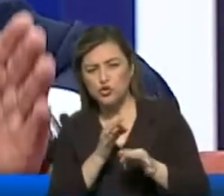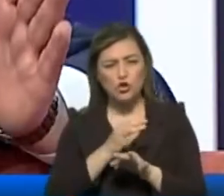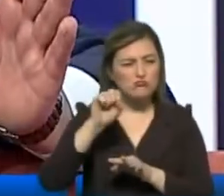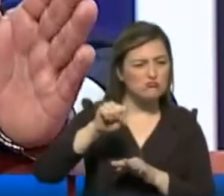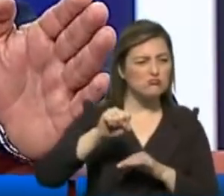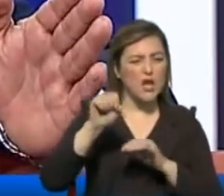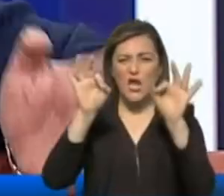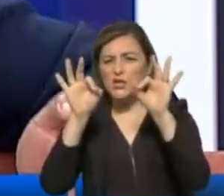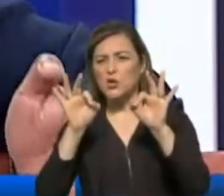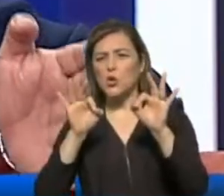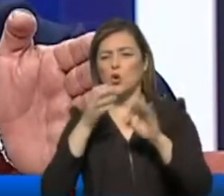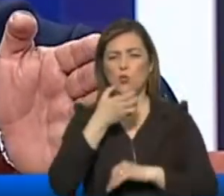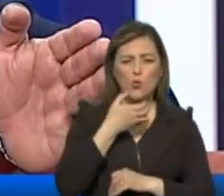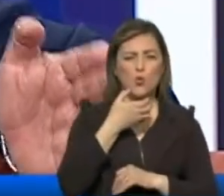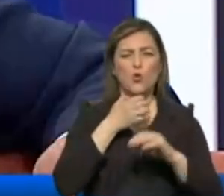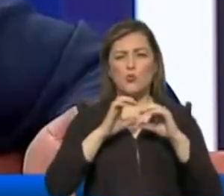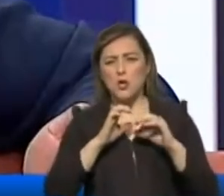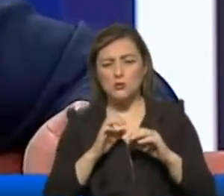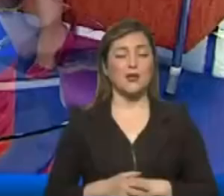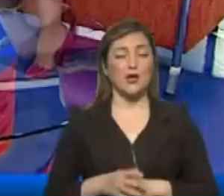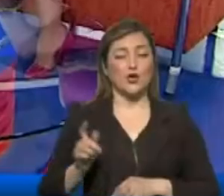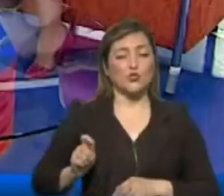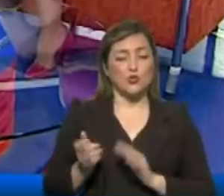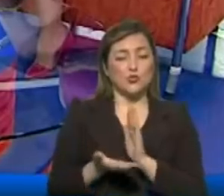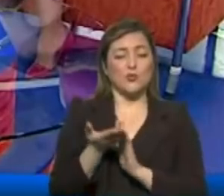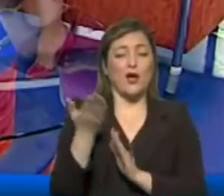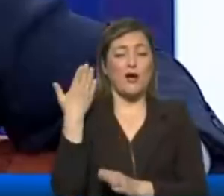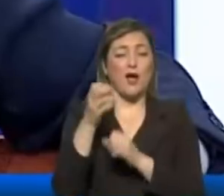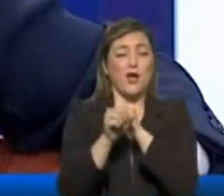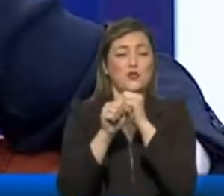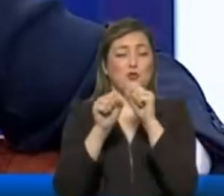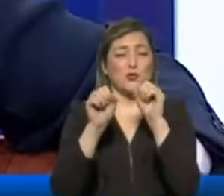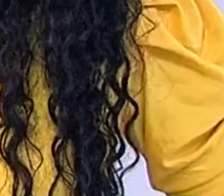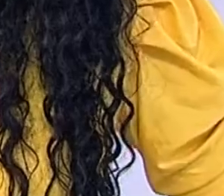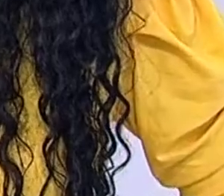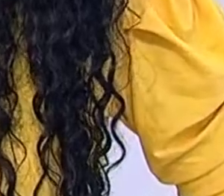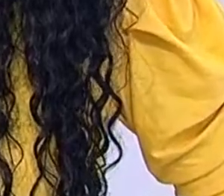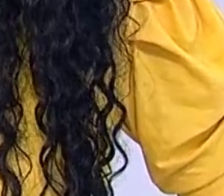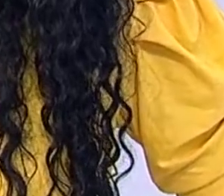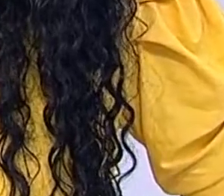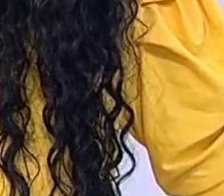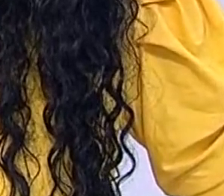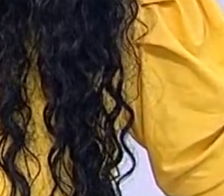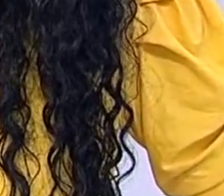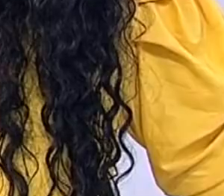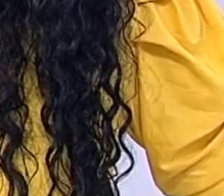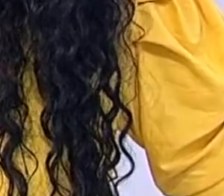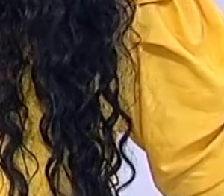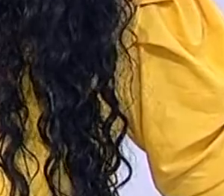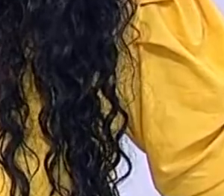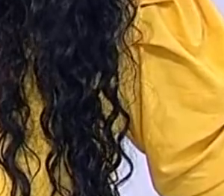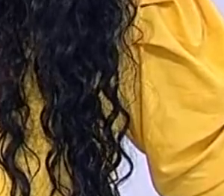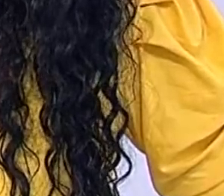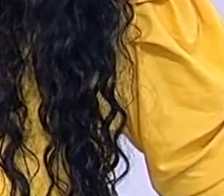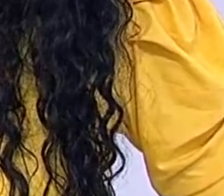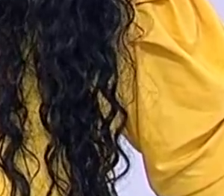prueba, porque son temas técnicos, marcha blanca. Helen Quiñones, 24 horas. Tras la remoción del alcalde